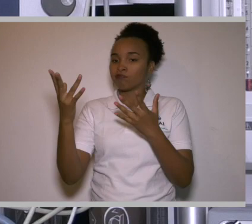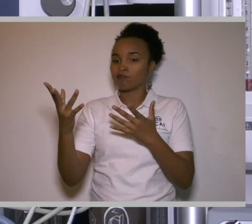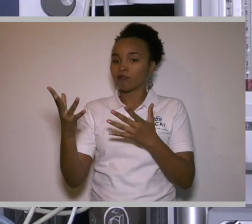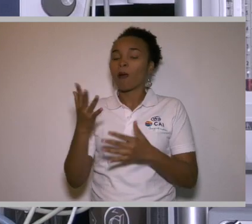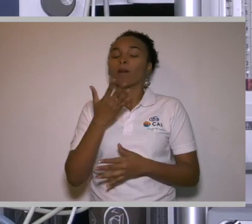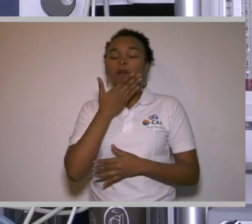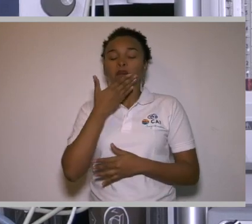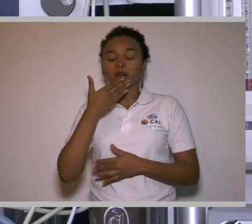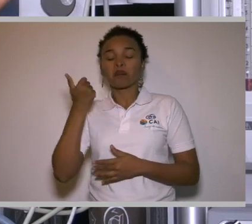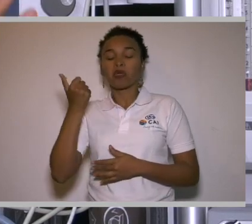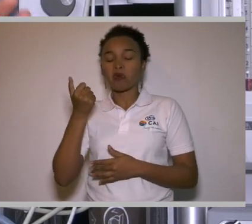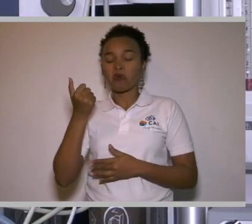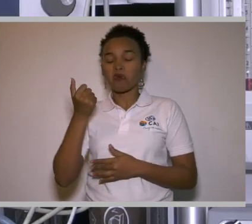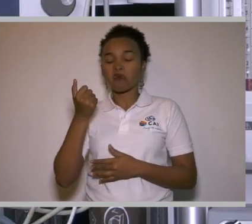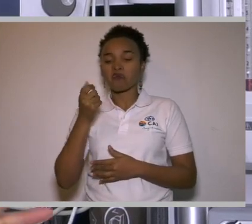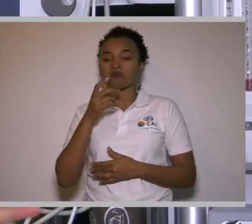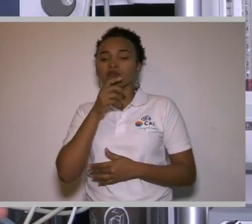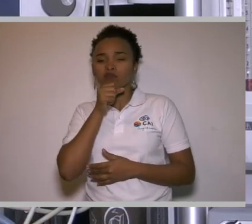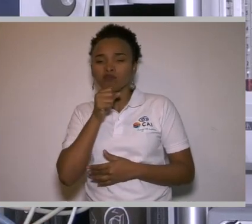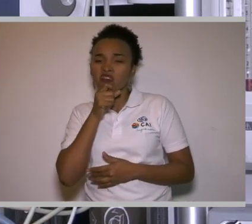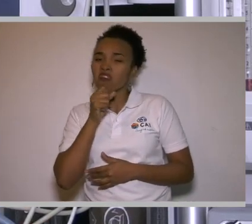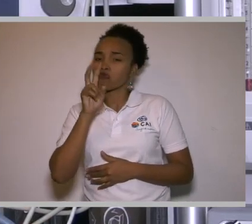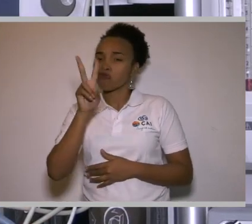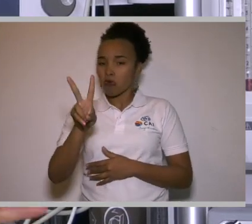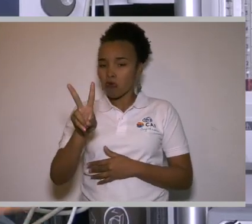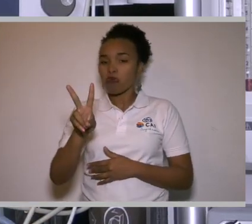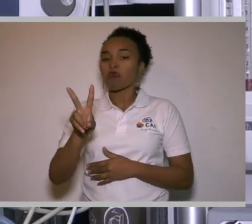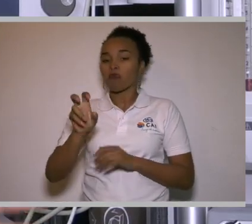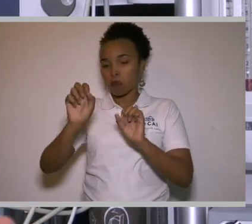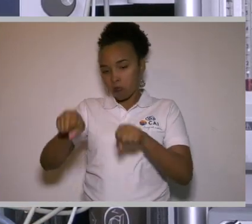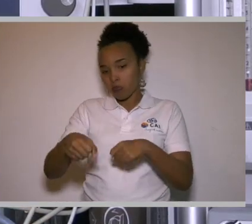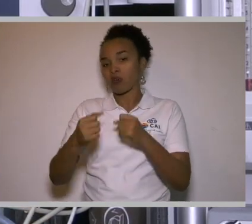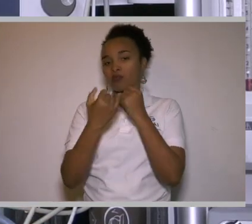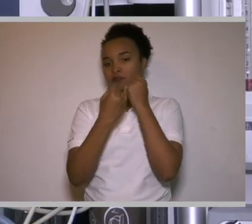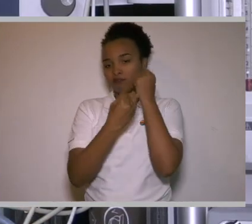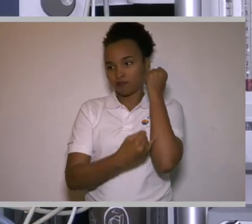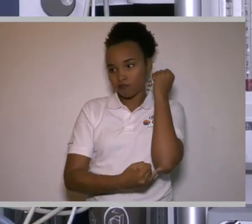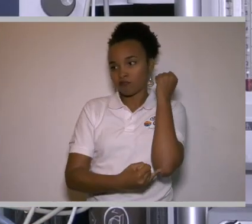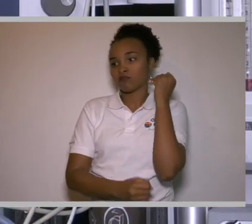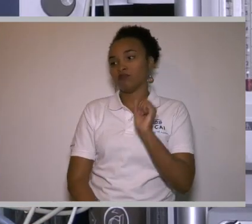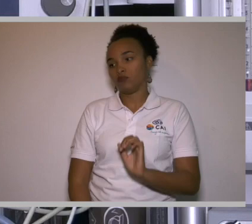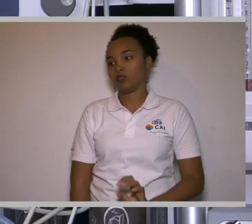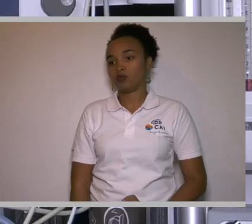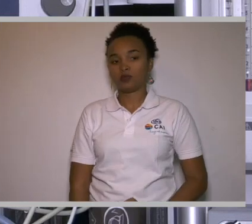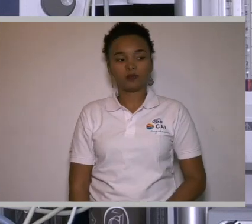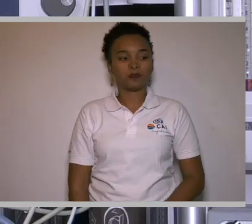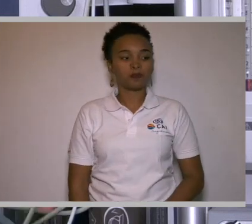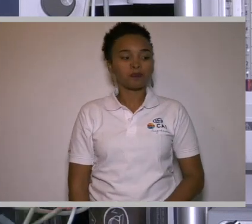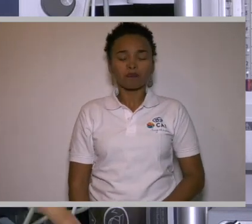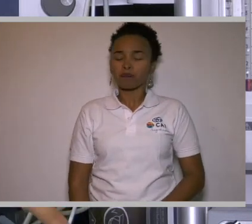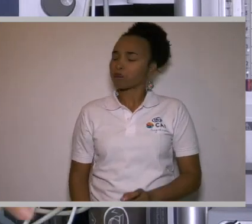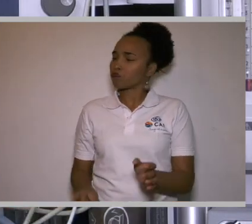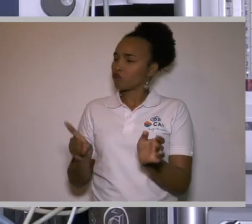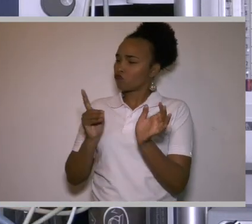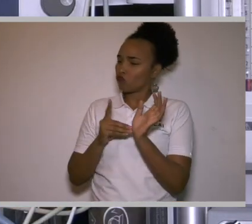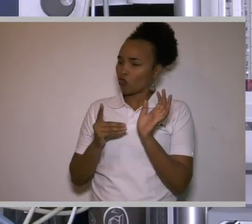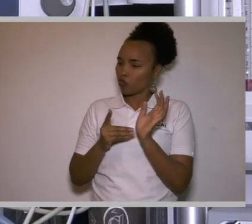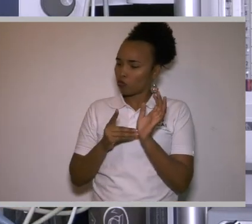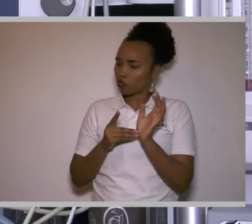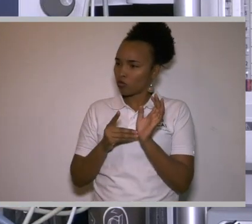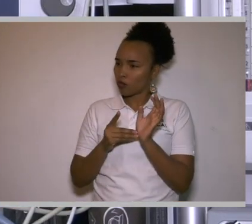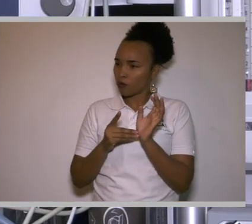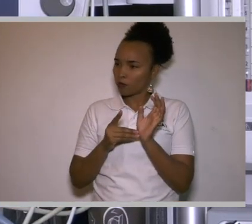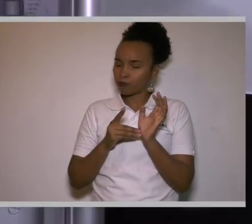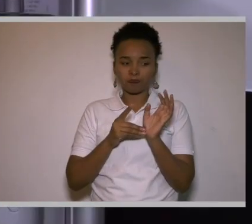y de ahí en adelante es el momento idóneo para realizar un procedimiento anestésico. Doctora, yo veo que aquí usted